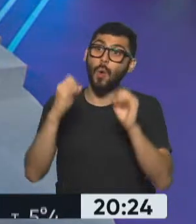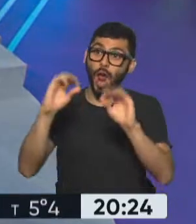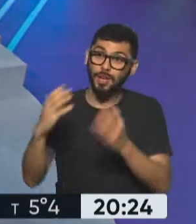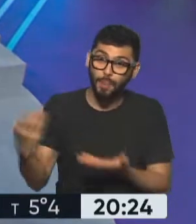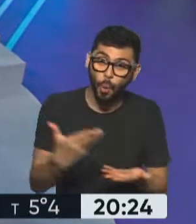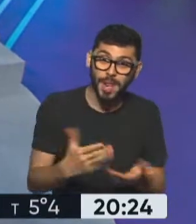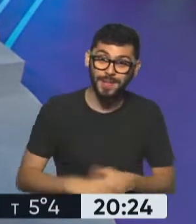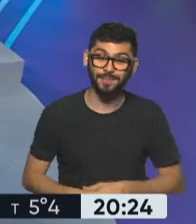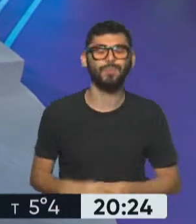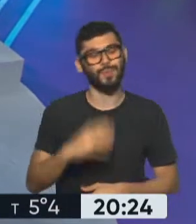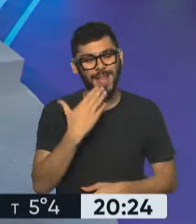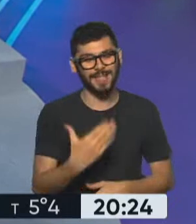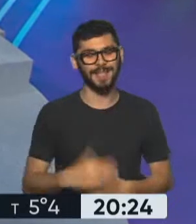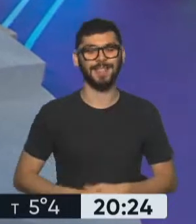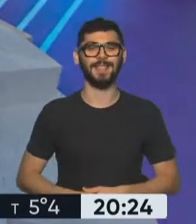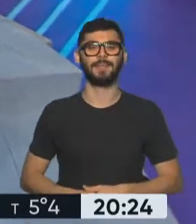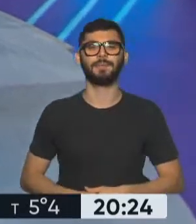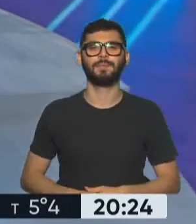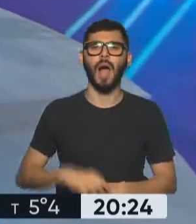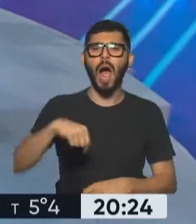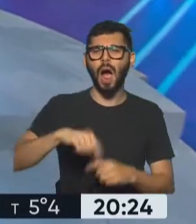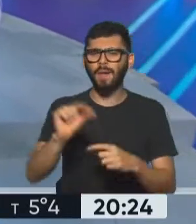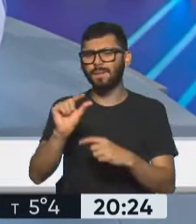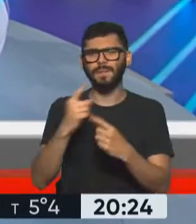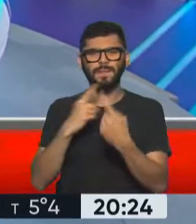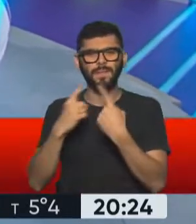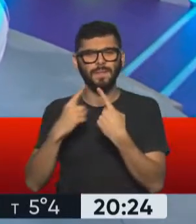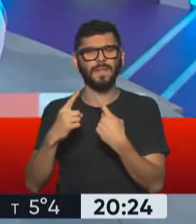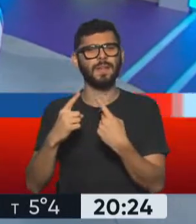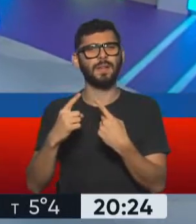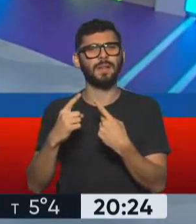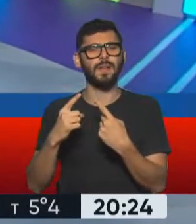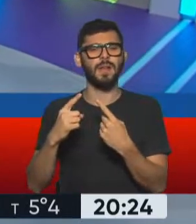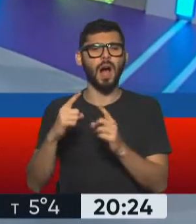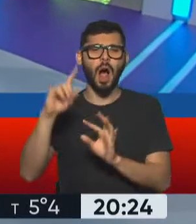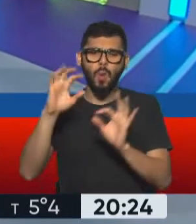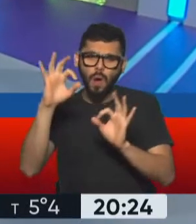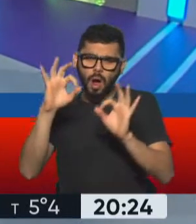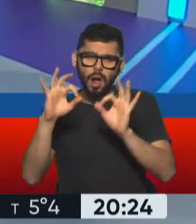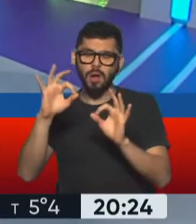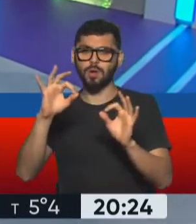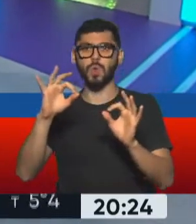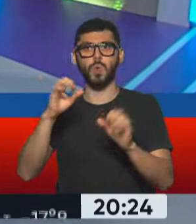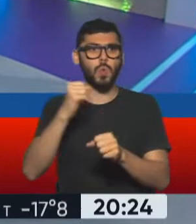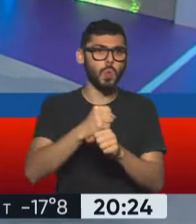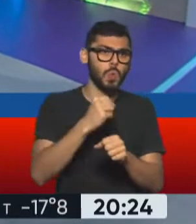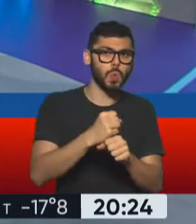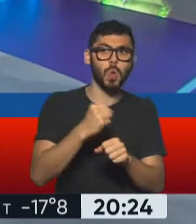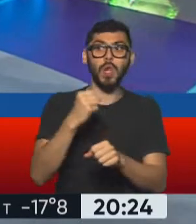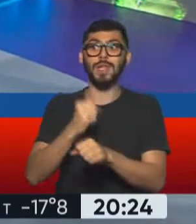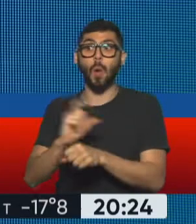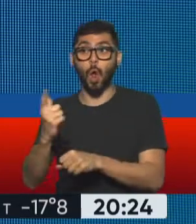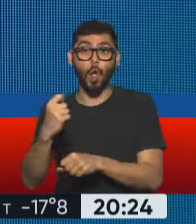venir. Gracias, buenas noches. Bueno, vamos a hablar un ratito de hasta incluso algunos índices de cuánto preocupa el empleo, el desempleo, la pérdida de